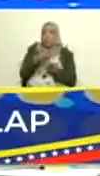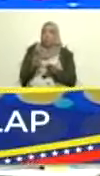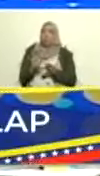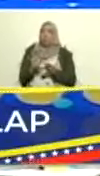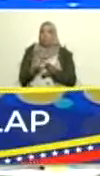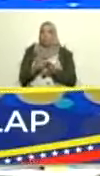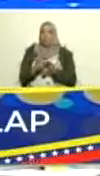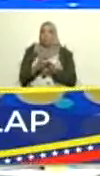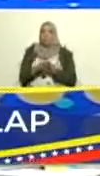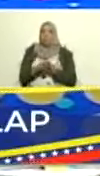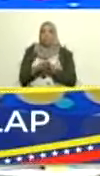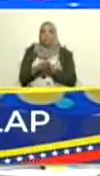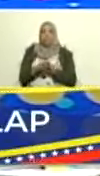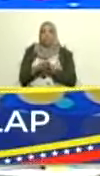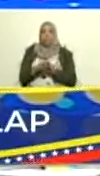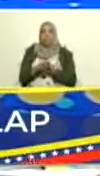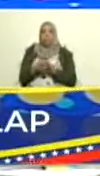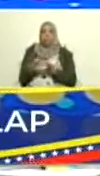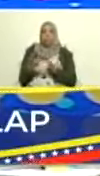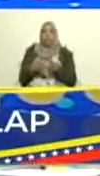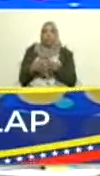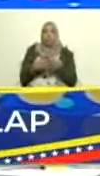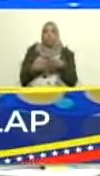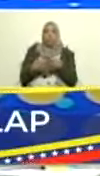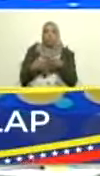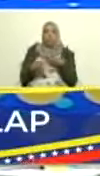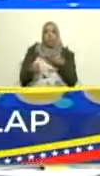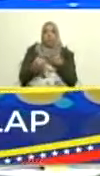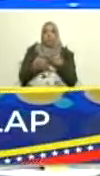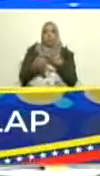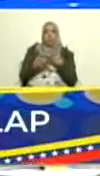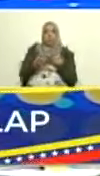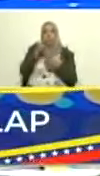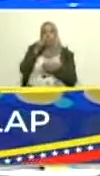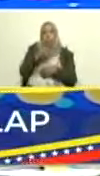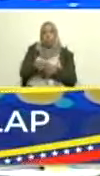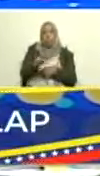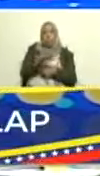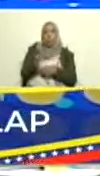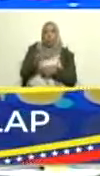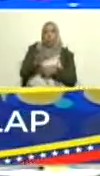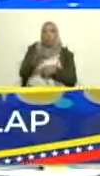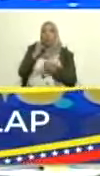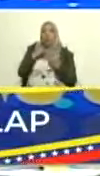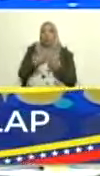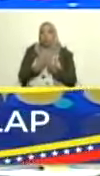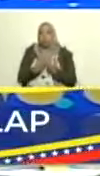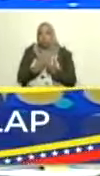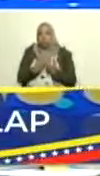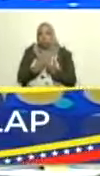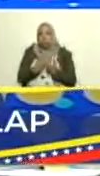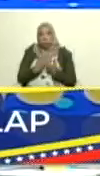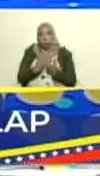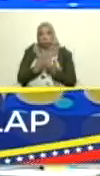la fórmula que aplicó el imperialismo norteamericano contra el pueblo para que el pueblo de Venezuela se rindiera,